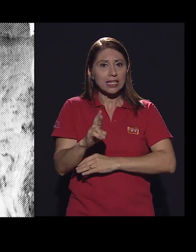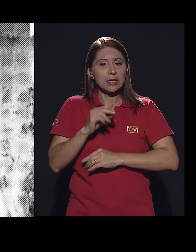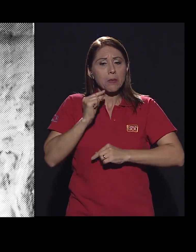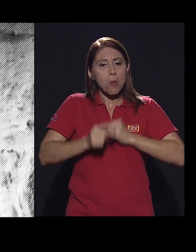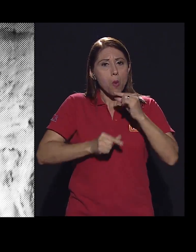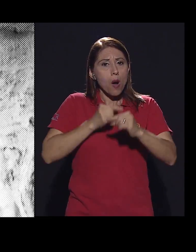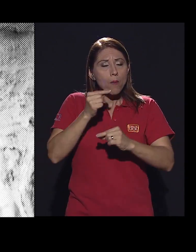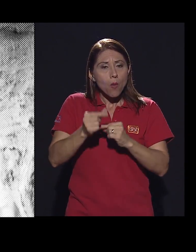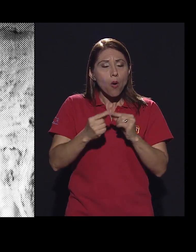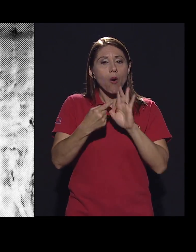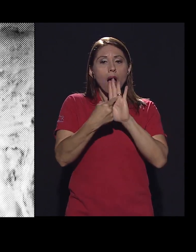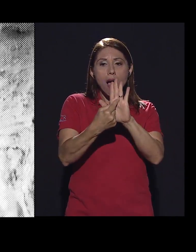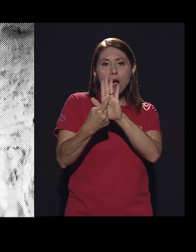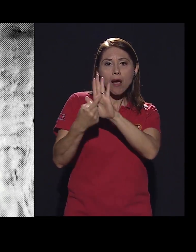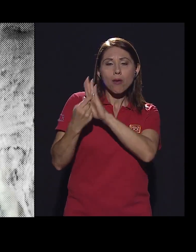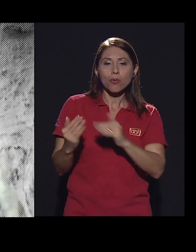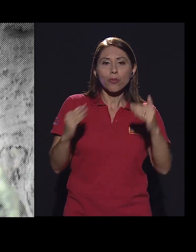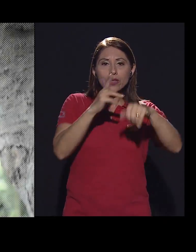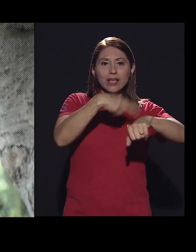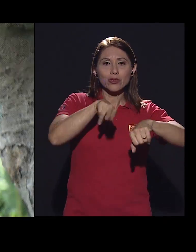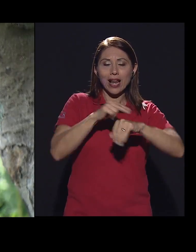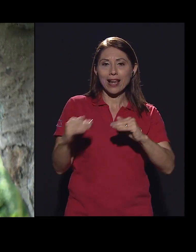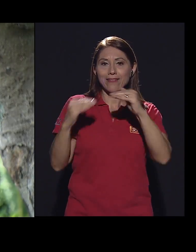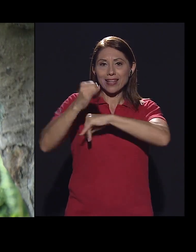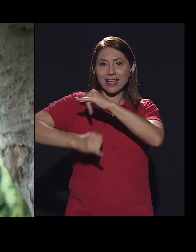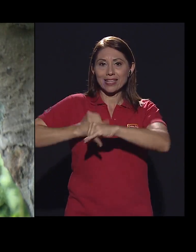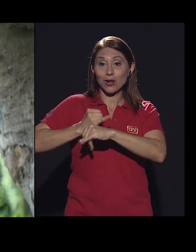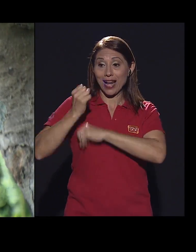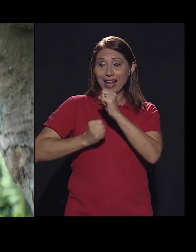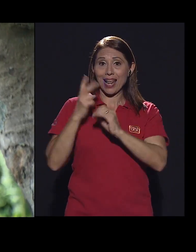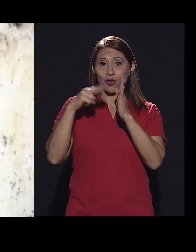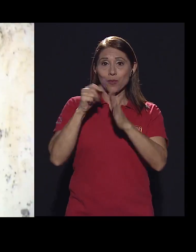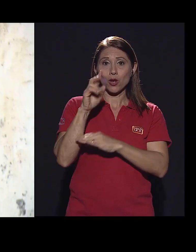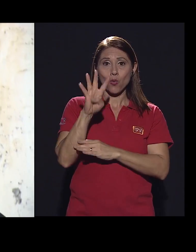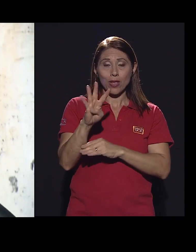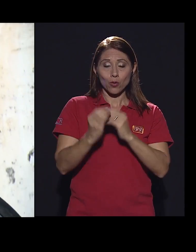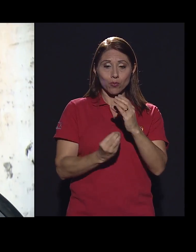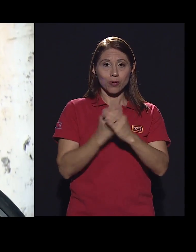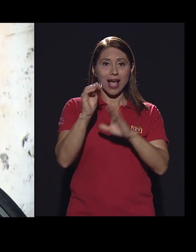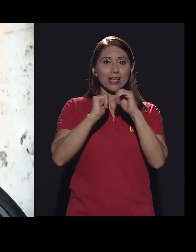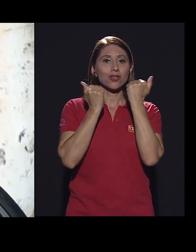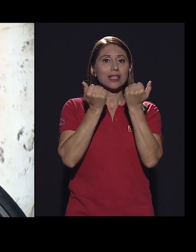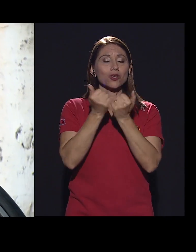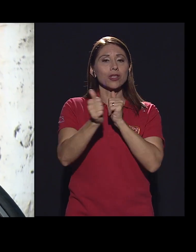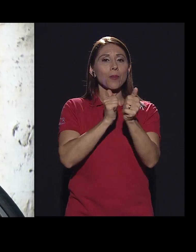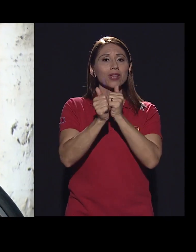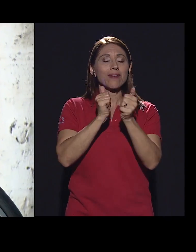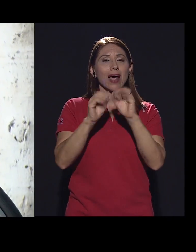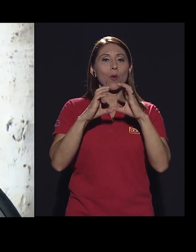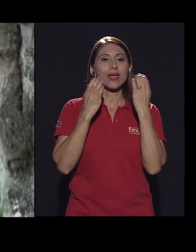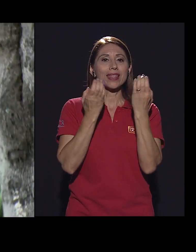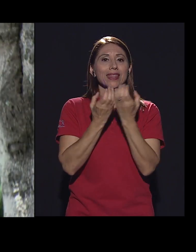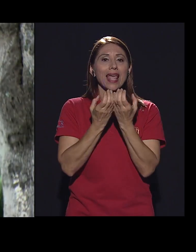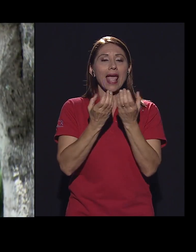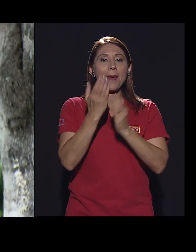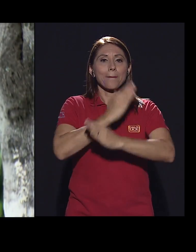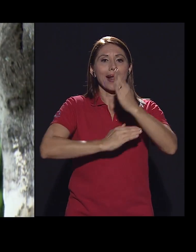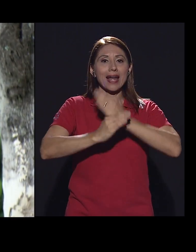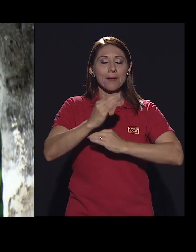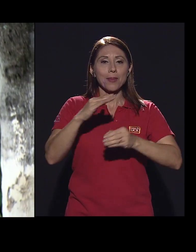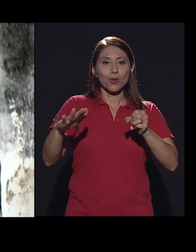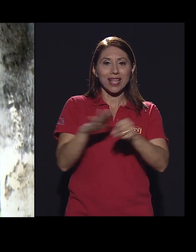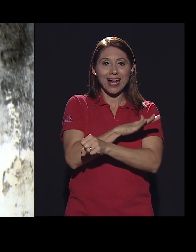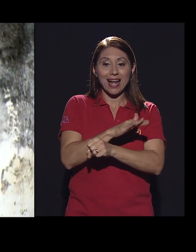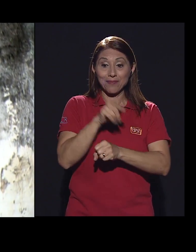fue surgiendo poco a poco en el escenario nacional e internacional. En el 2004 nace la Asociación Deportiva Comité Paralímpico Integral.